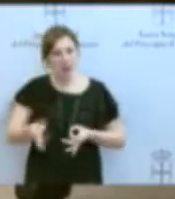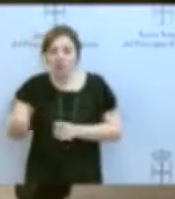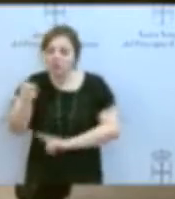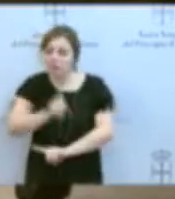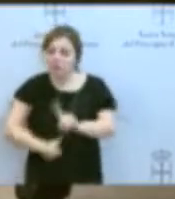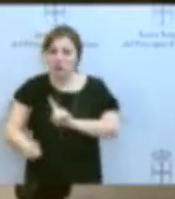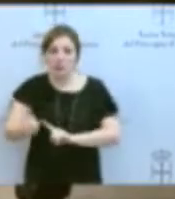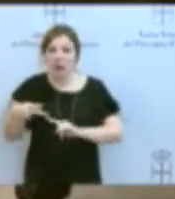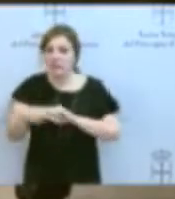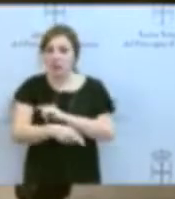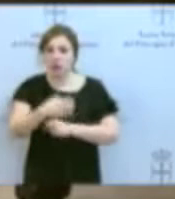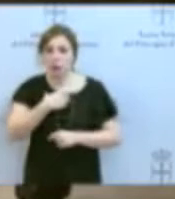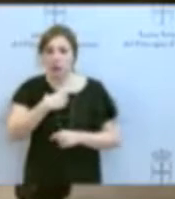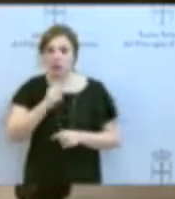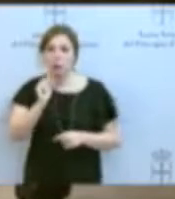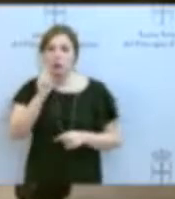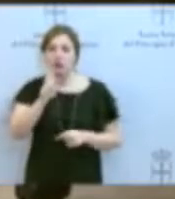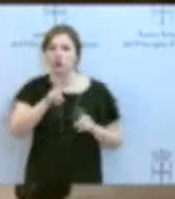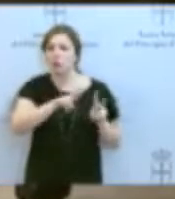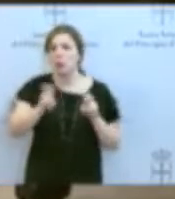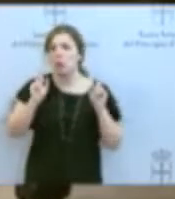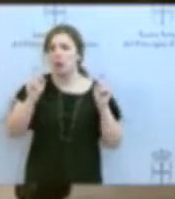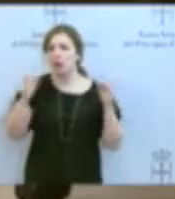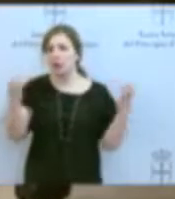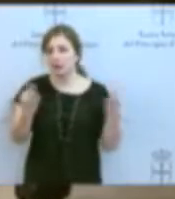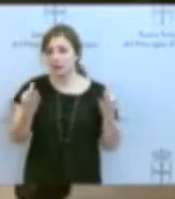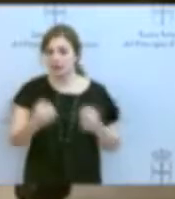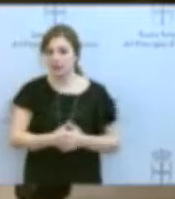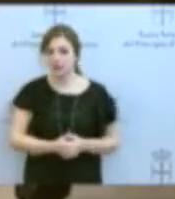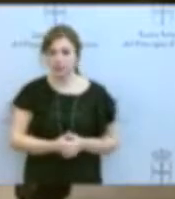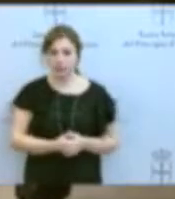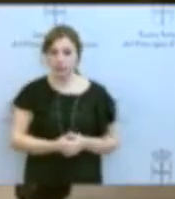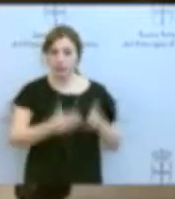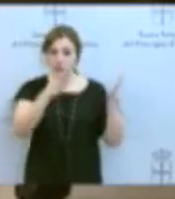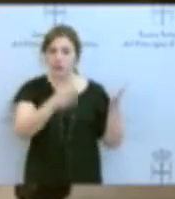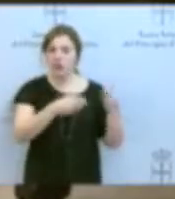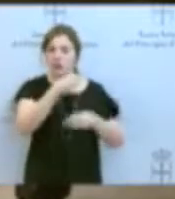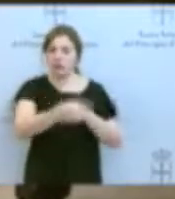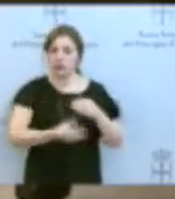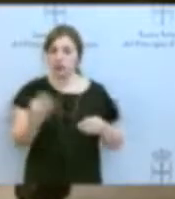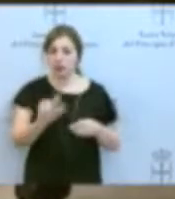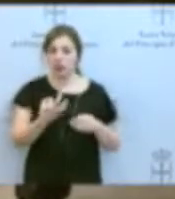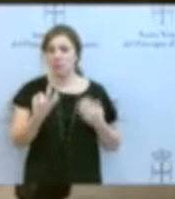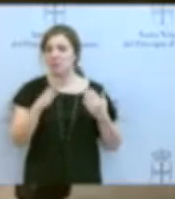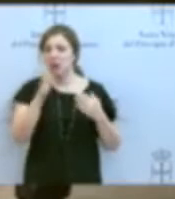cual se proyecta una nueva visión de lo que es la educación. Ustedes lo que han hecho es